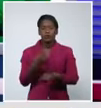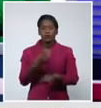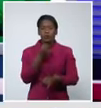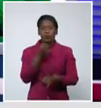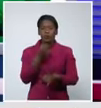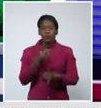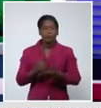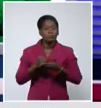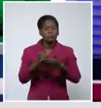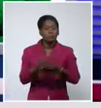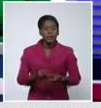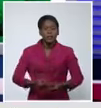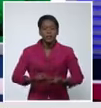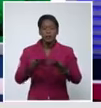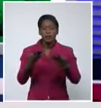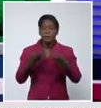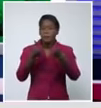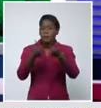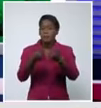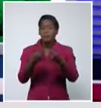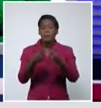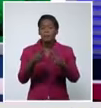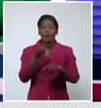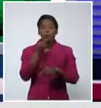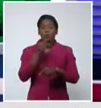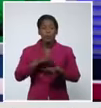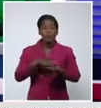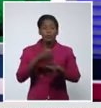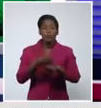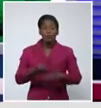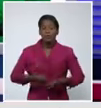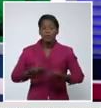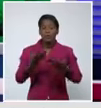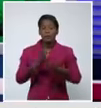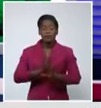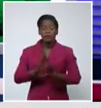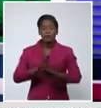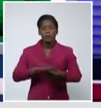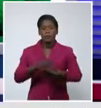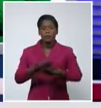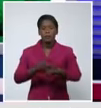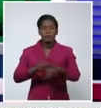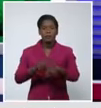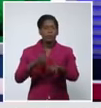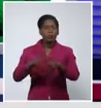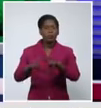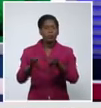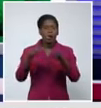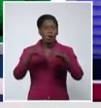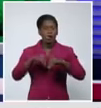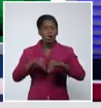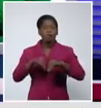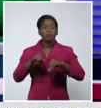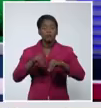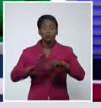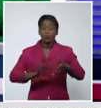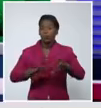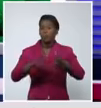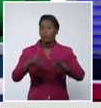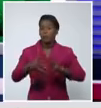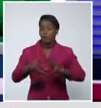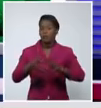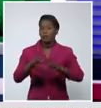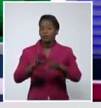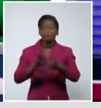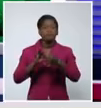pero sin embargo te puede dejar un número de secuelas importantes. Y la calidad de vida después, pues